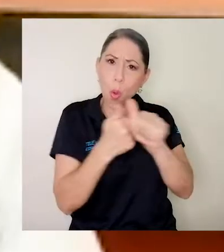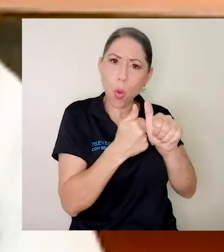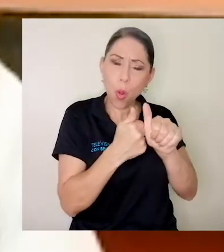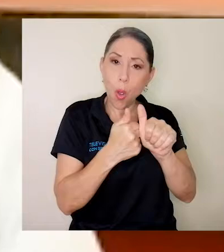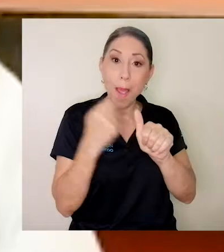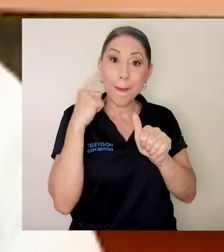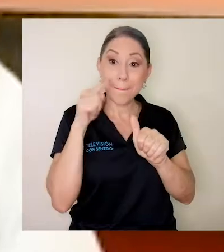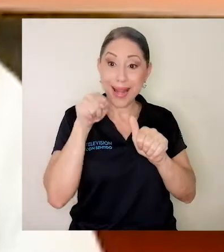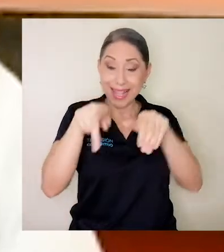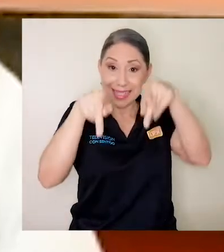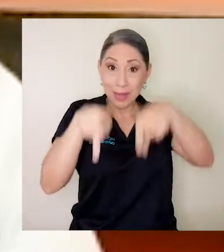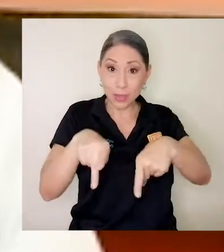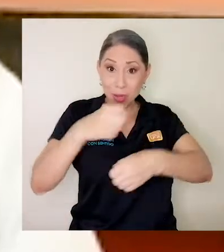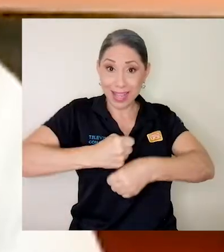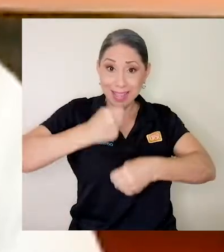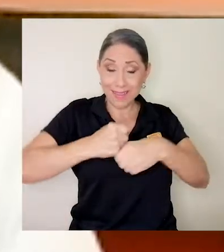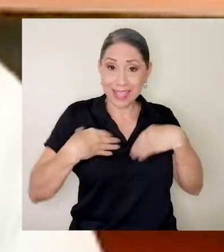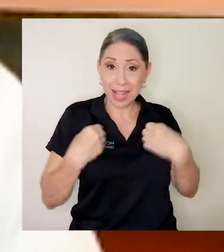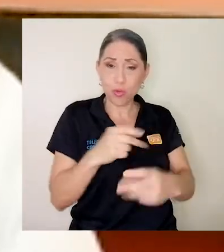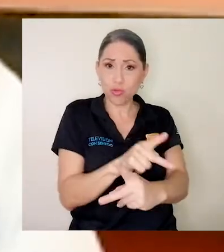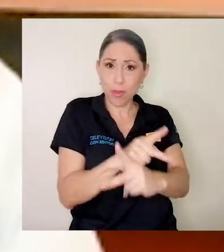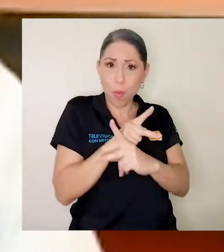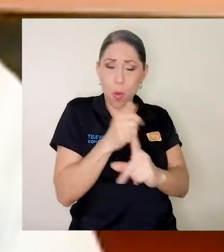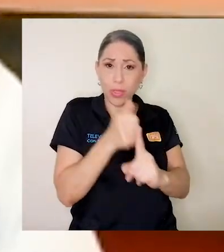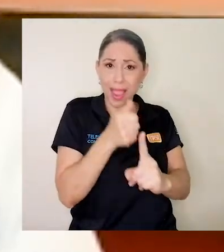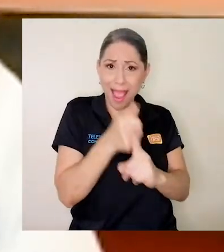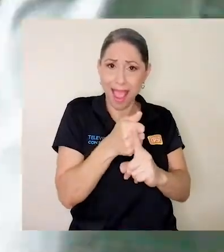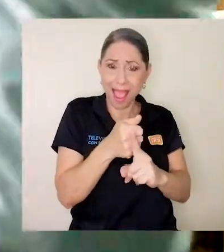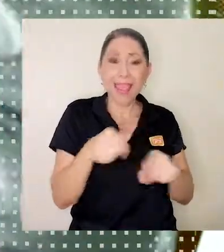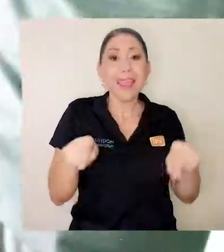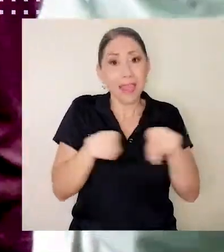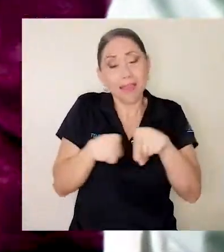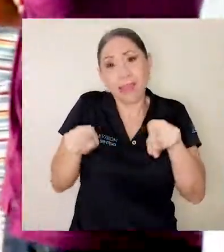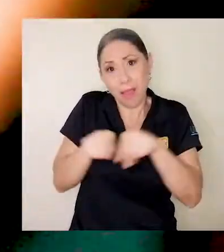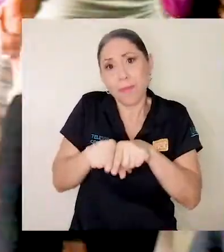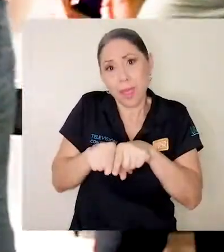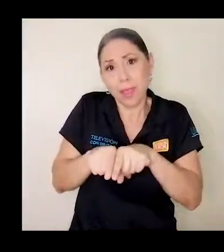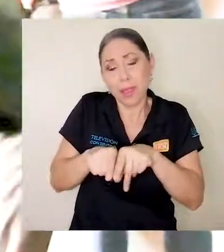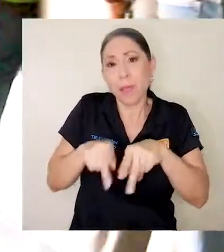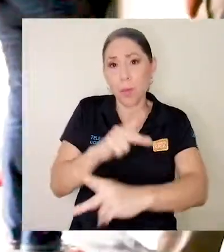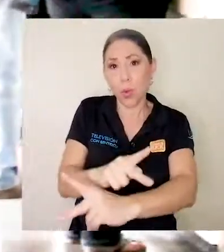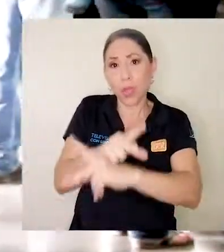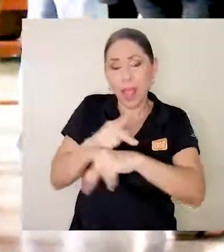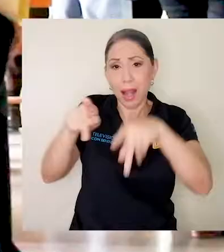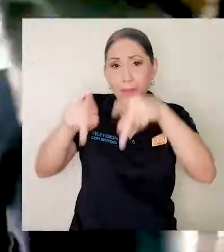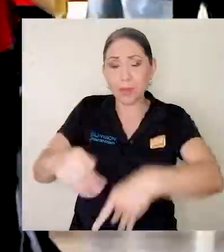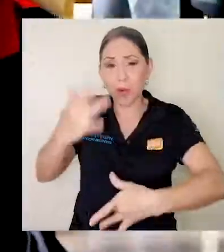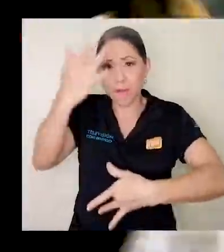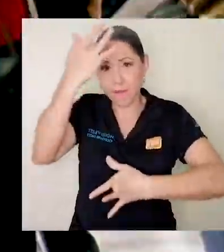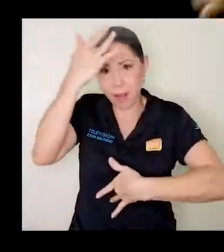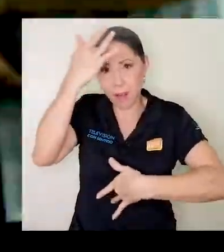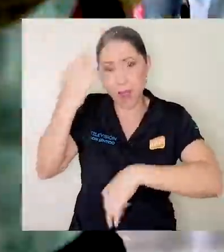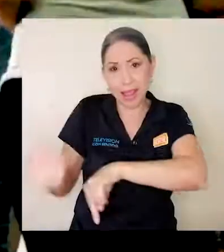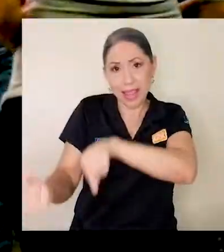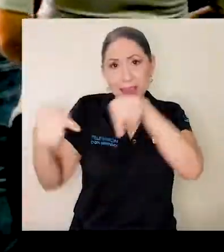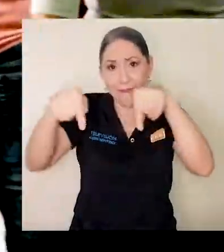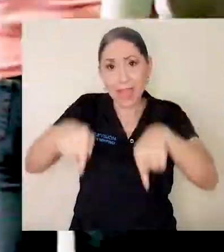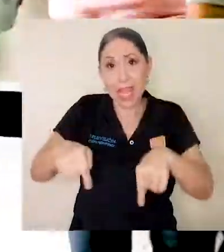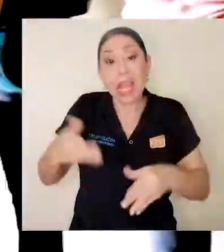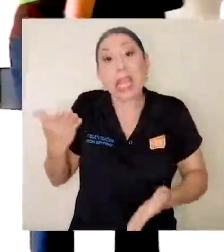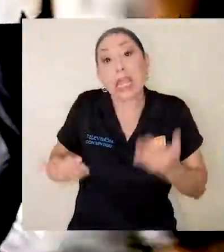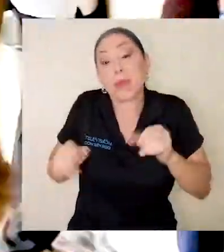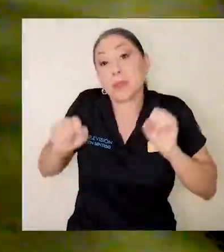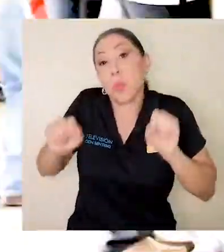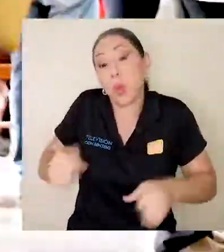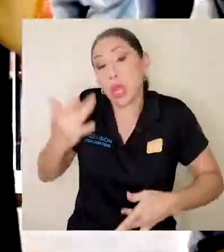permita protegerse a esta persona, a este funcionario, y que le permita proteger a la persona enferma que viene, que